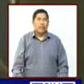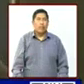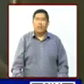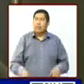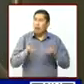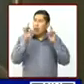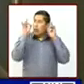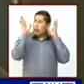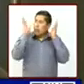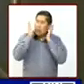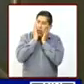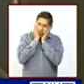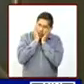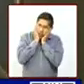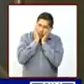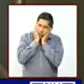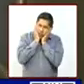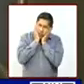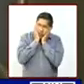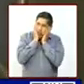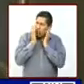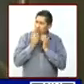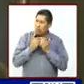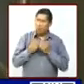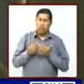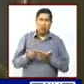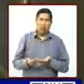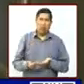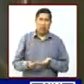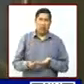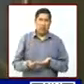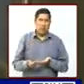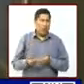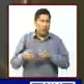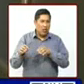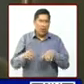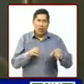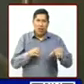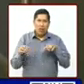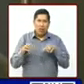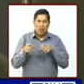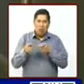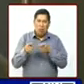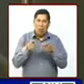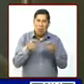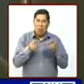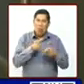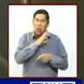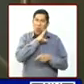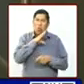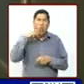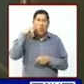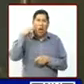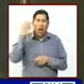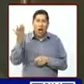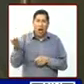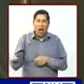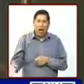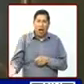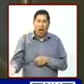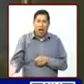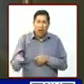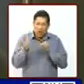Es impresionante hasta dónde llegan los tentáculos de la dictadura cubana.